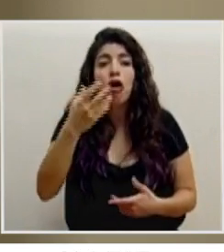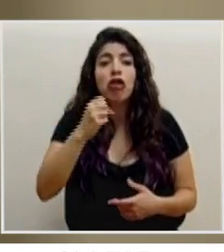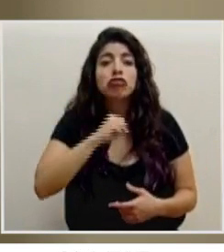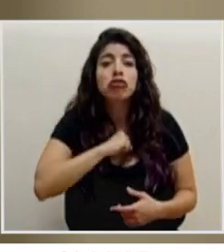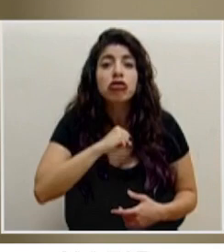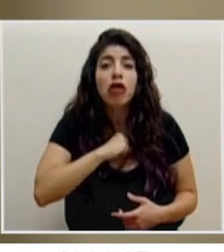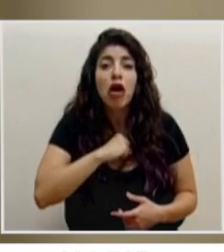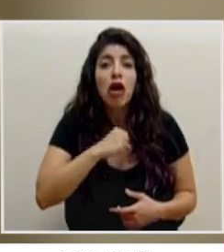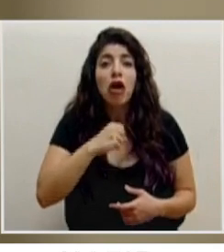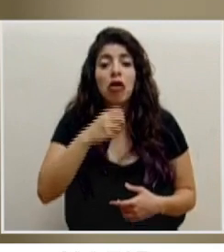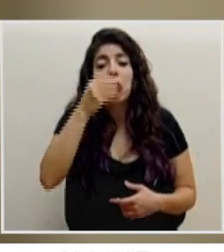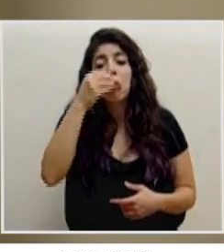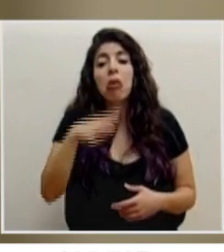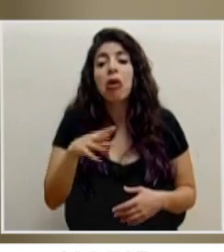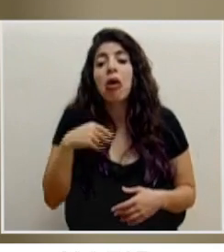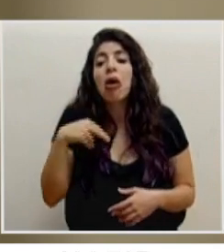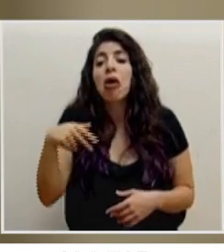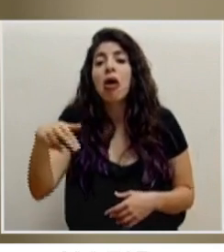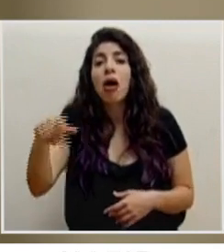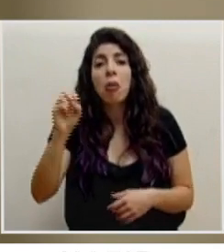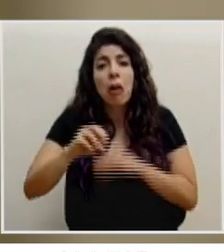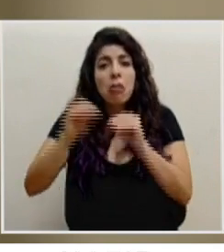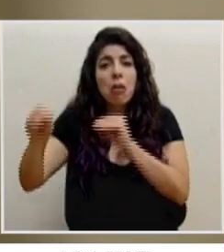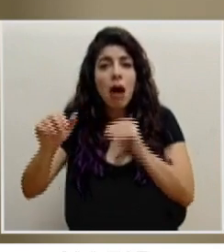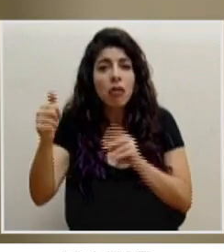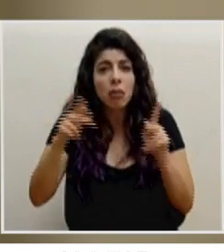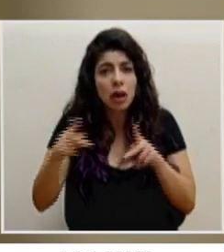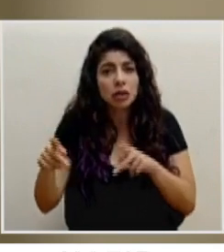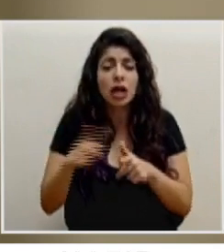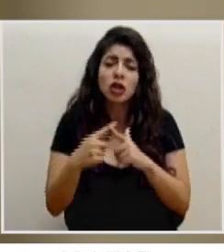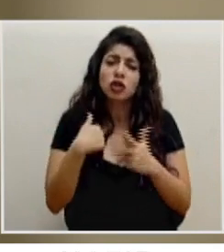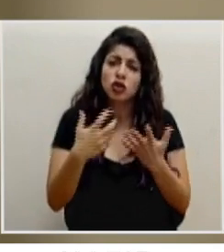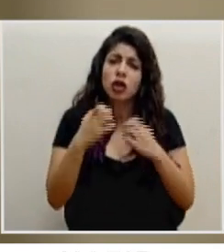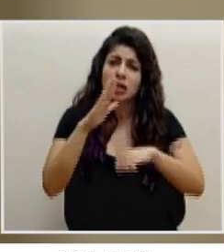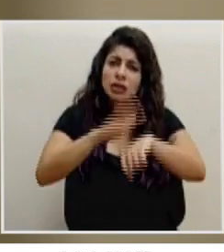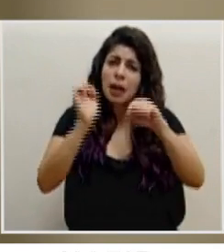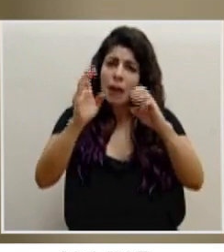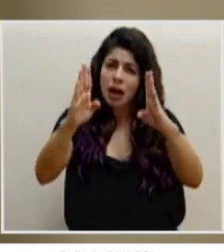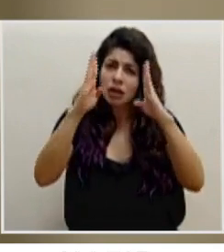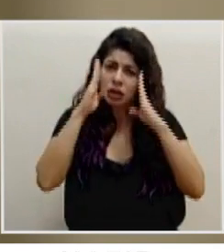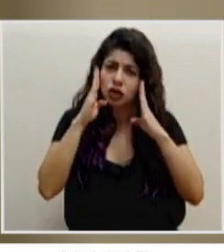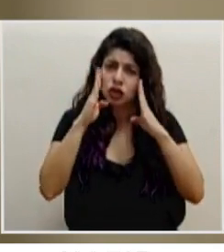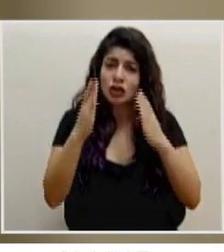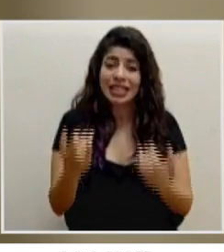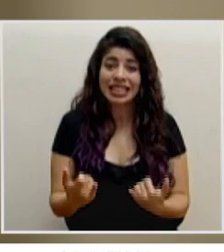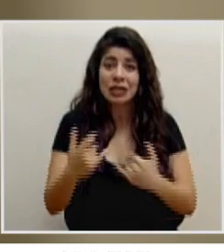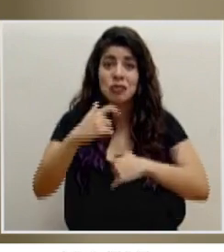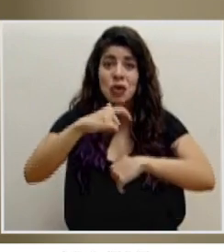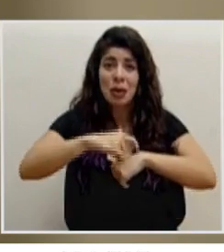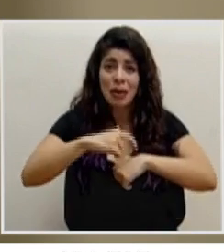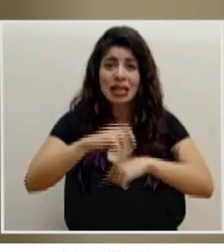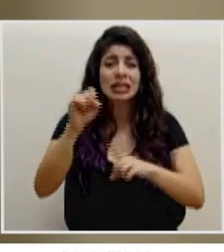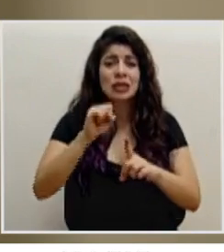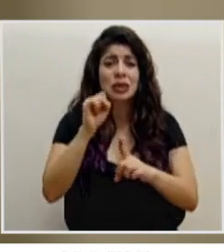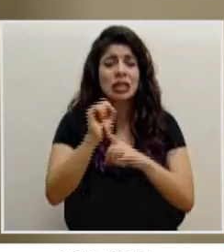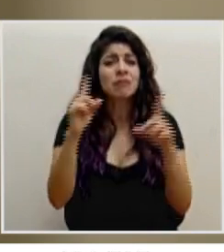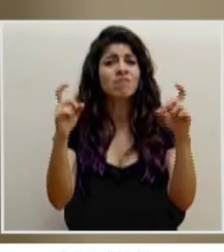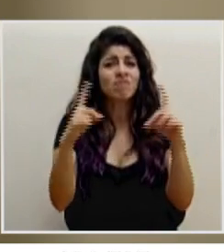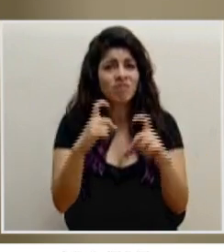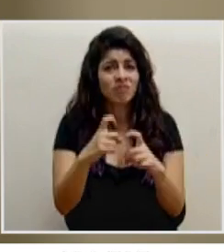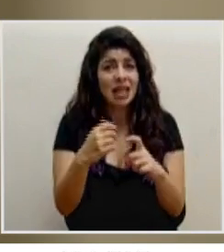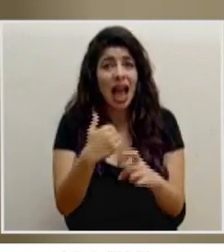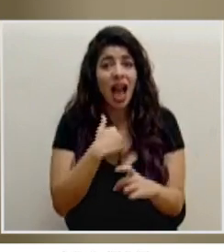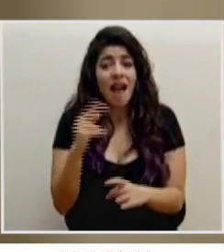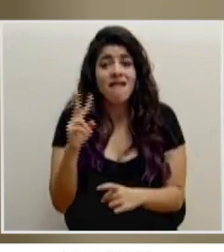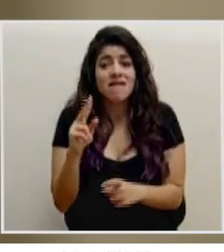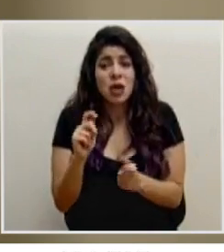tos o lo que ustedes quieran para estar contagiando a otras personas. Entonces lo que quiero llamar la atención es que estamos en un escenario complicado. Hay